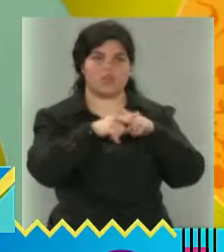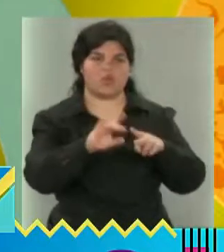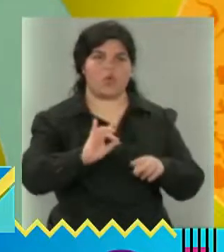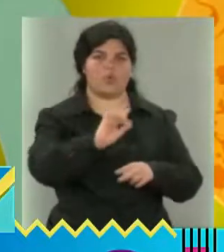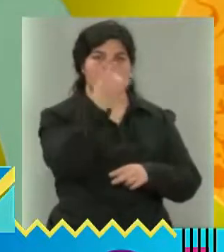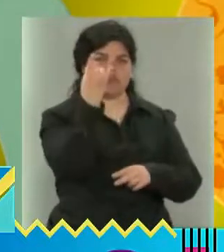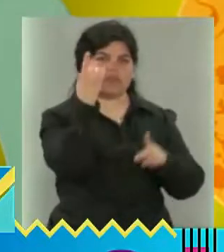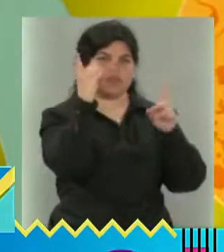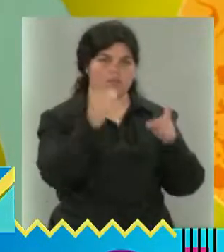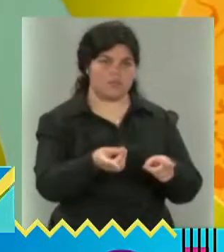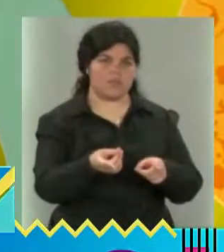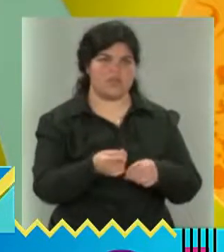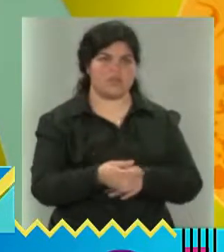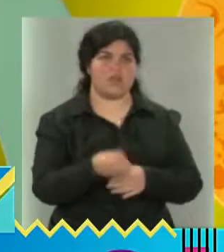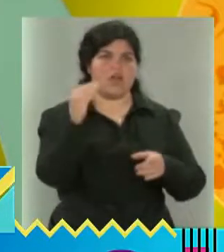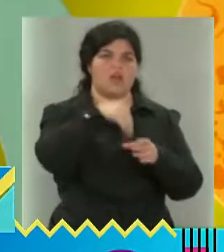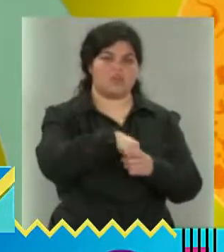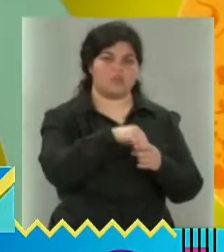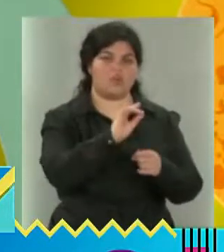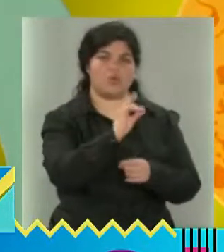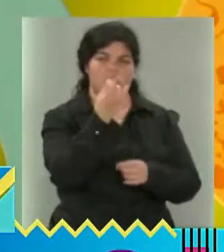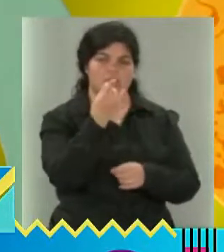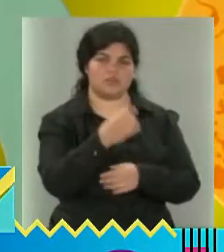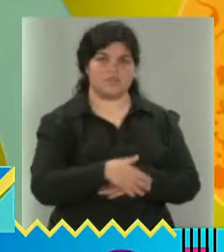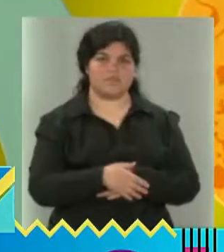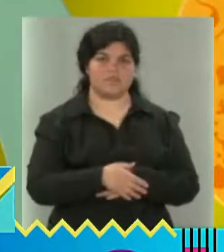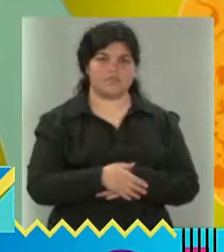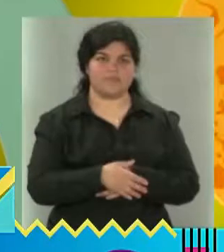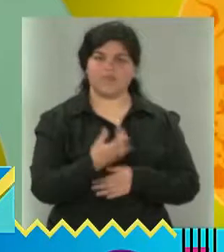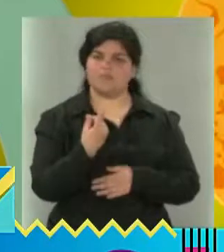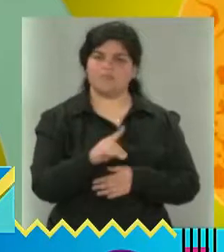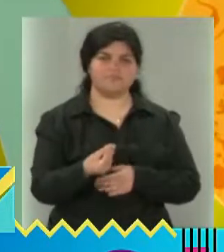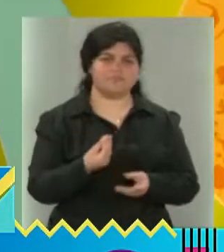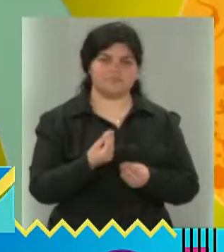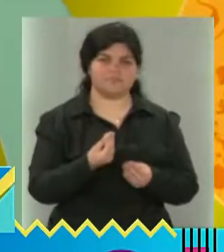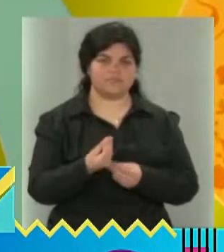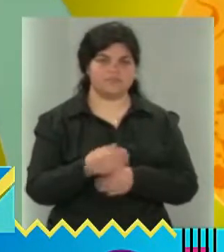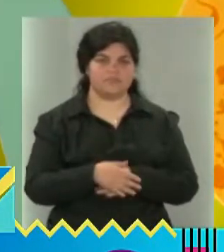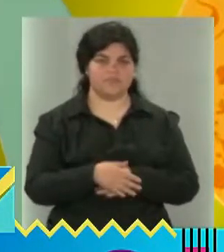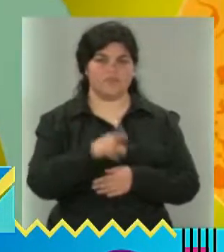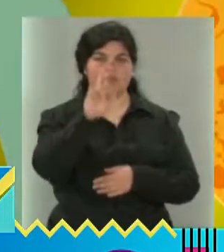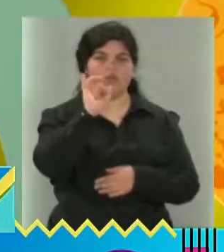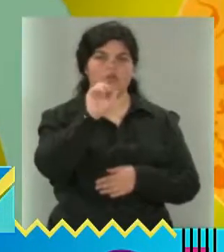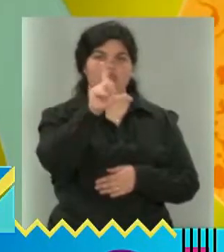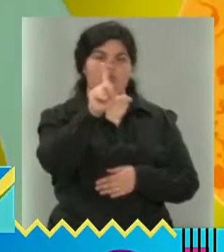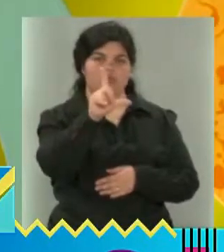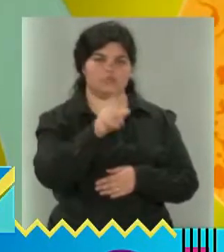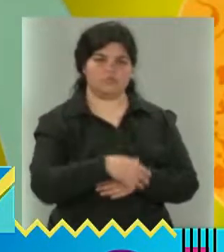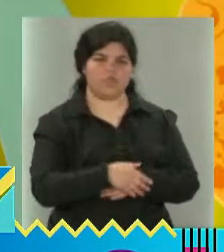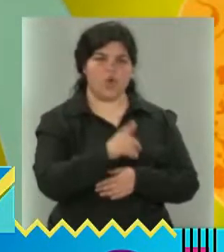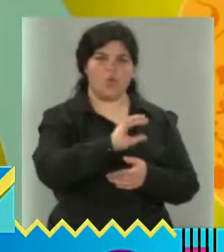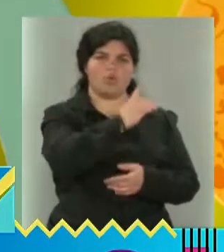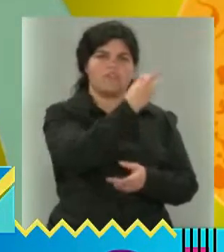también las carreras que tenemos en nuestra universidad, pero justamente el rol social que tiene que tener la universidad es de difusión